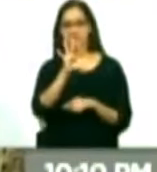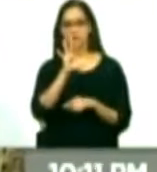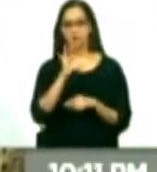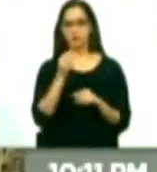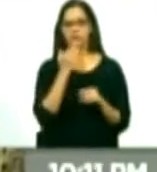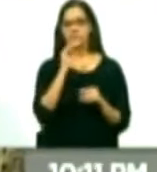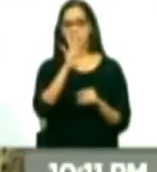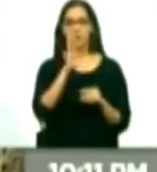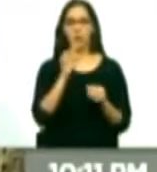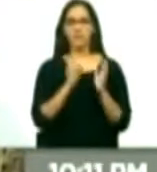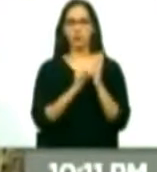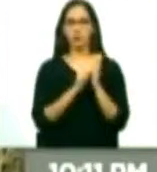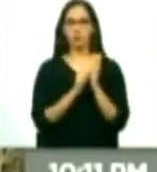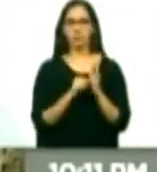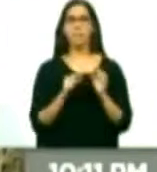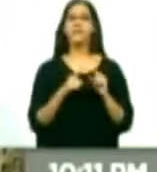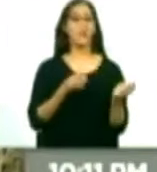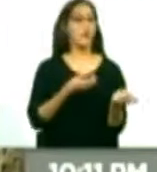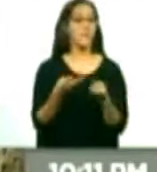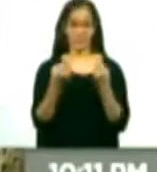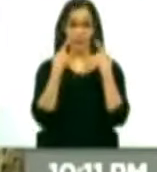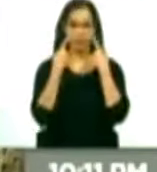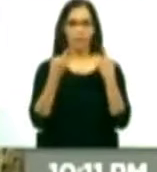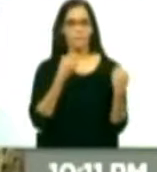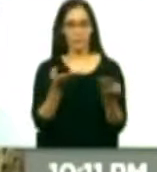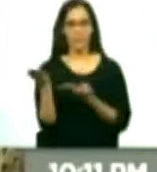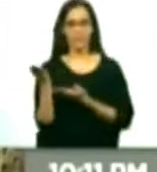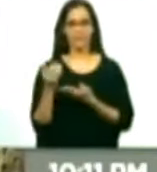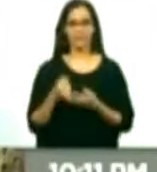5 minutos. Pero los invito a todos a verlo, vamos a verlo.